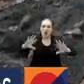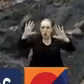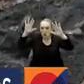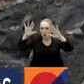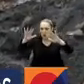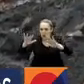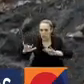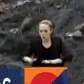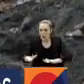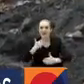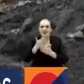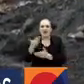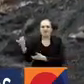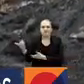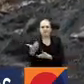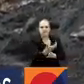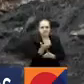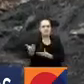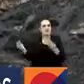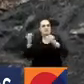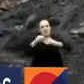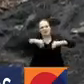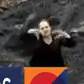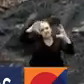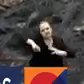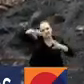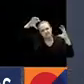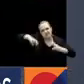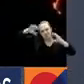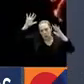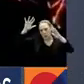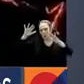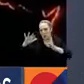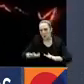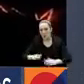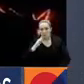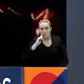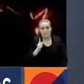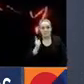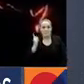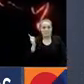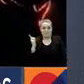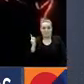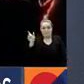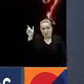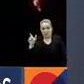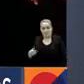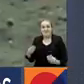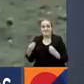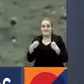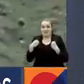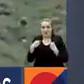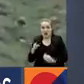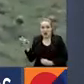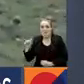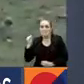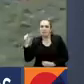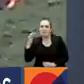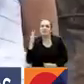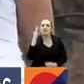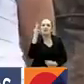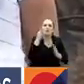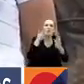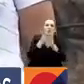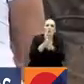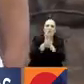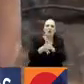por las fuertes lluvias que se registraron anoche. Justamente me encuentro con una de las habitantes del sector, que ella nos va a contar posiblemente cuáles fueron